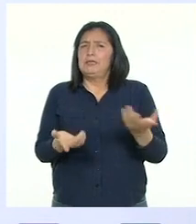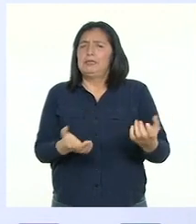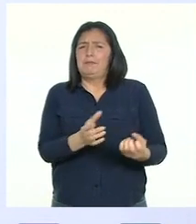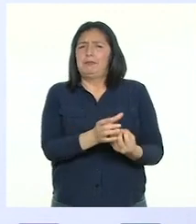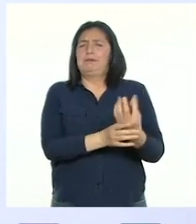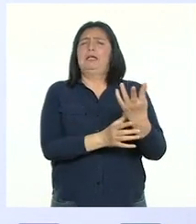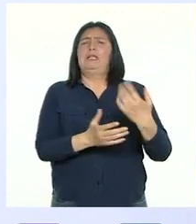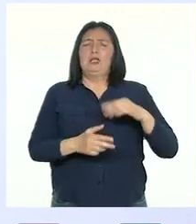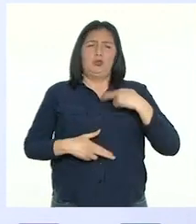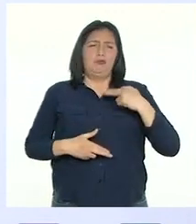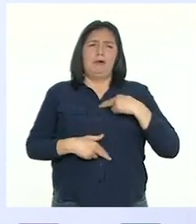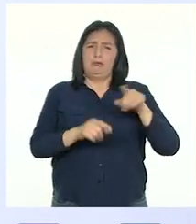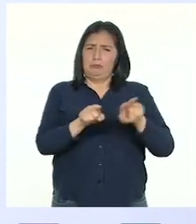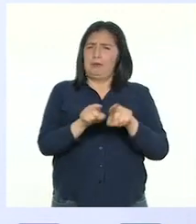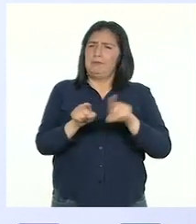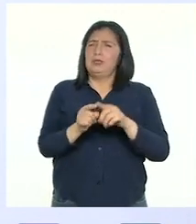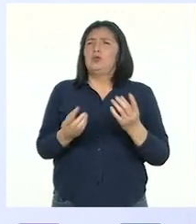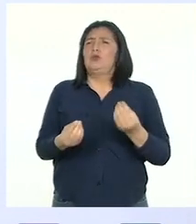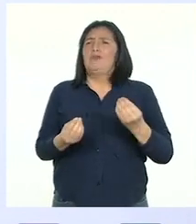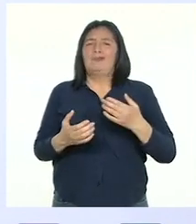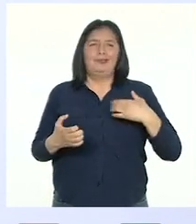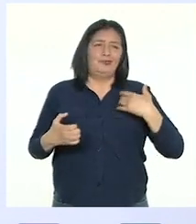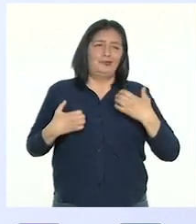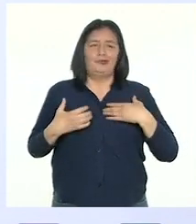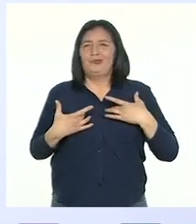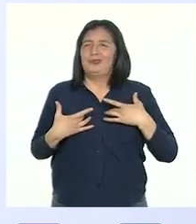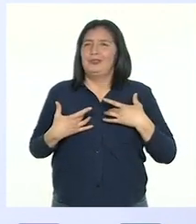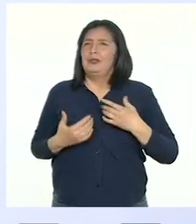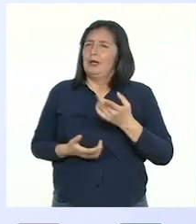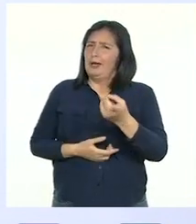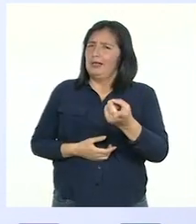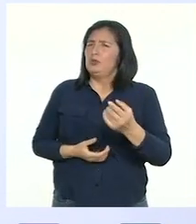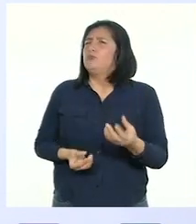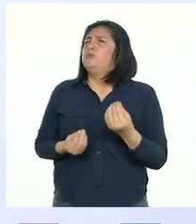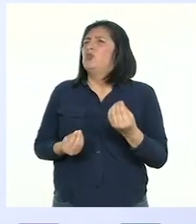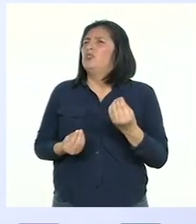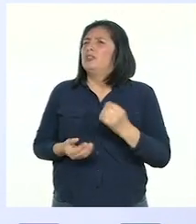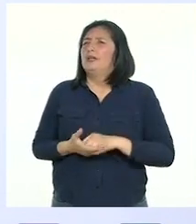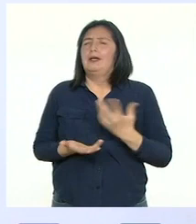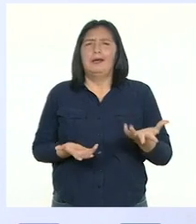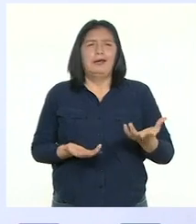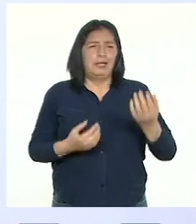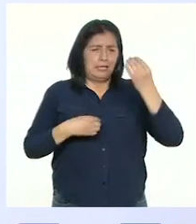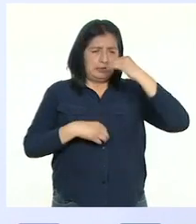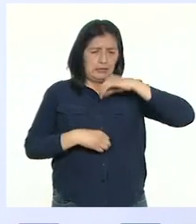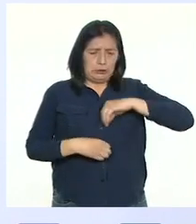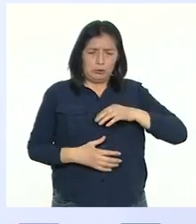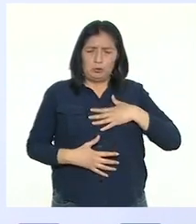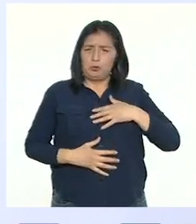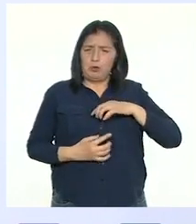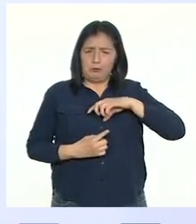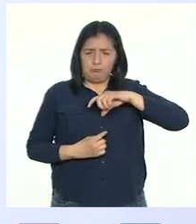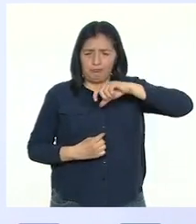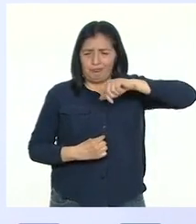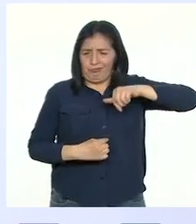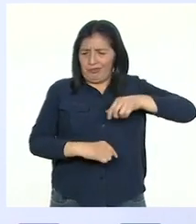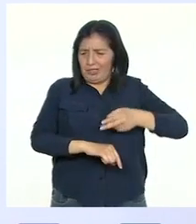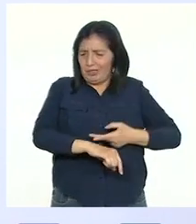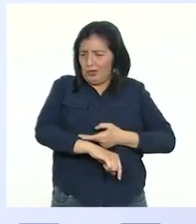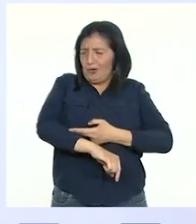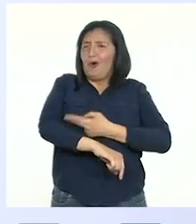humanos, particularmente en su estado de ánimo. Esto se debe a que aumentan en nuestros cuerpos los niveles de la